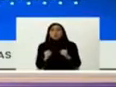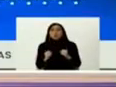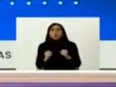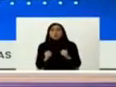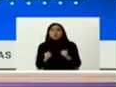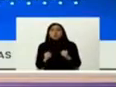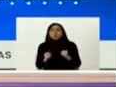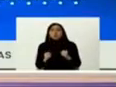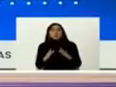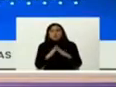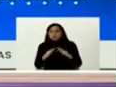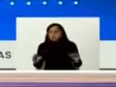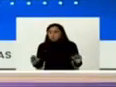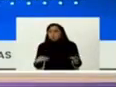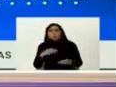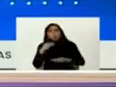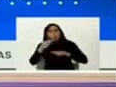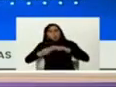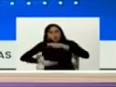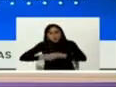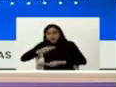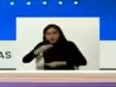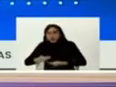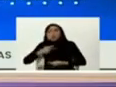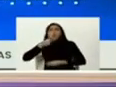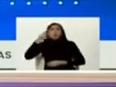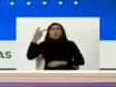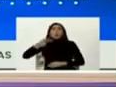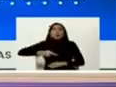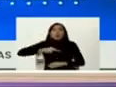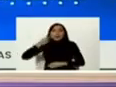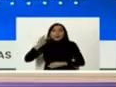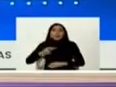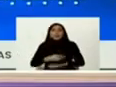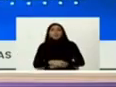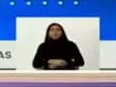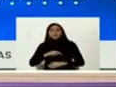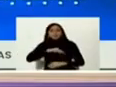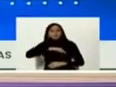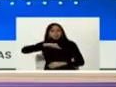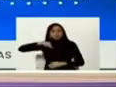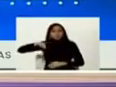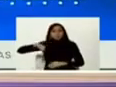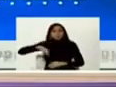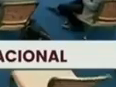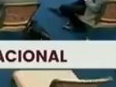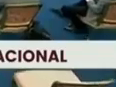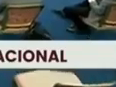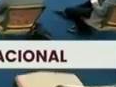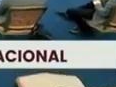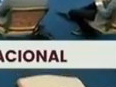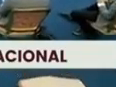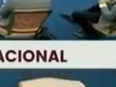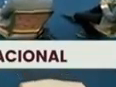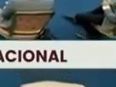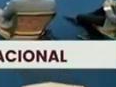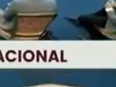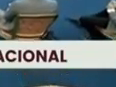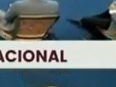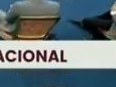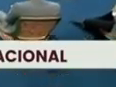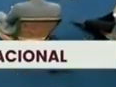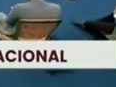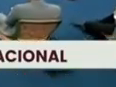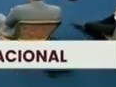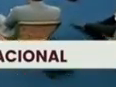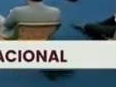atenta contra los derechos humanos del pueblo venezolano la aplicación de estas medidas coercitivas unilaterales. ¿Qué más dijo?